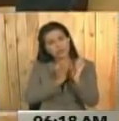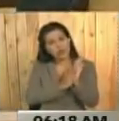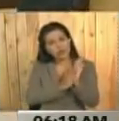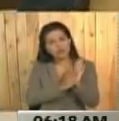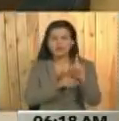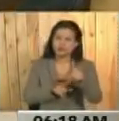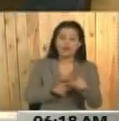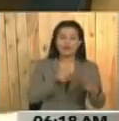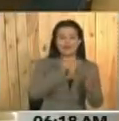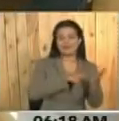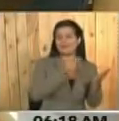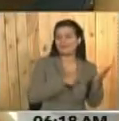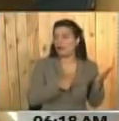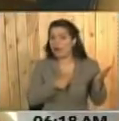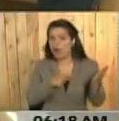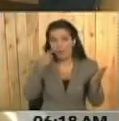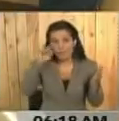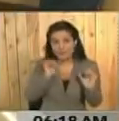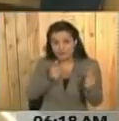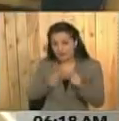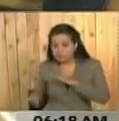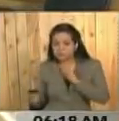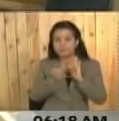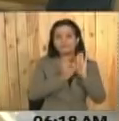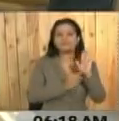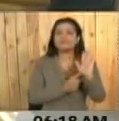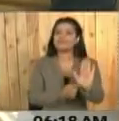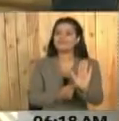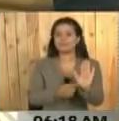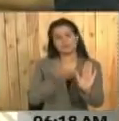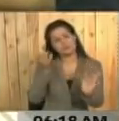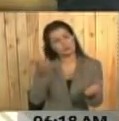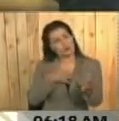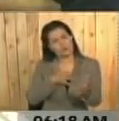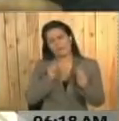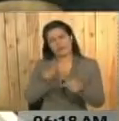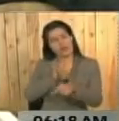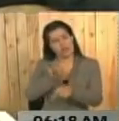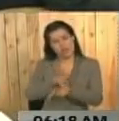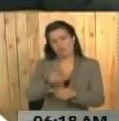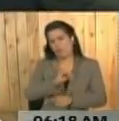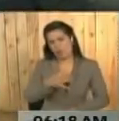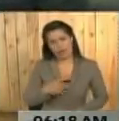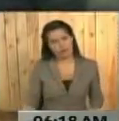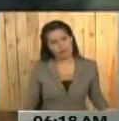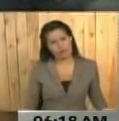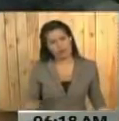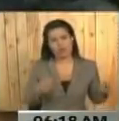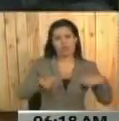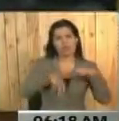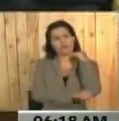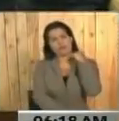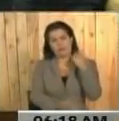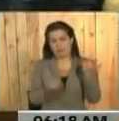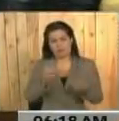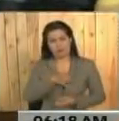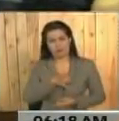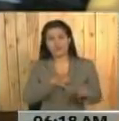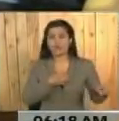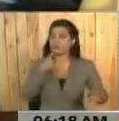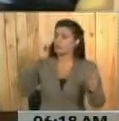naturaleza y vas a comenzar con un fraude vas a comenzar con una mentira vas a comenzar con El engaño Esos son los que los que quieren darle elecciones de